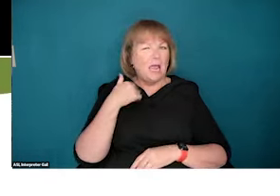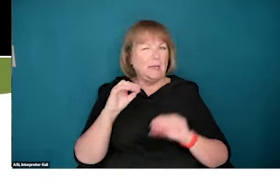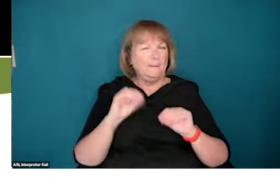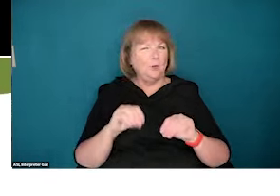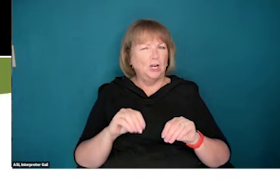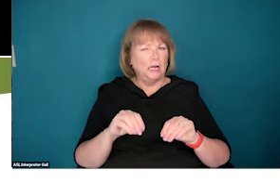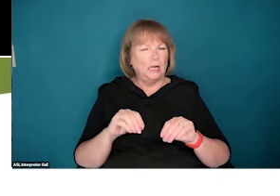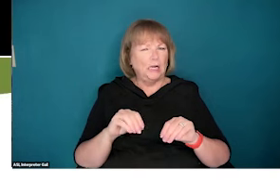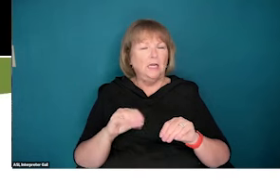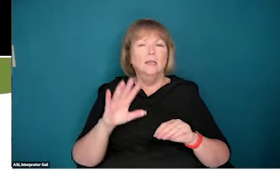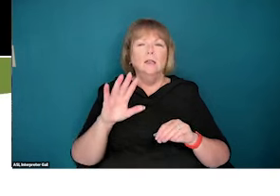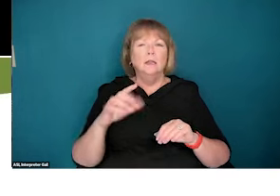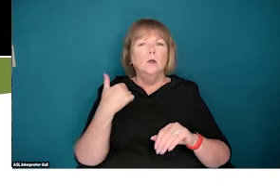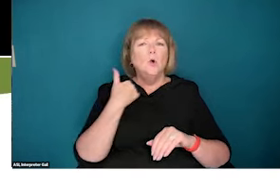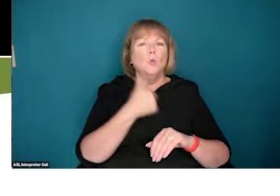de custodias.